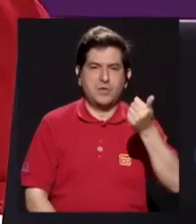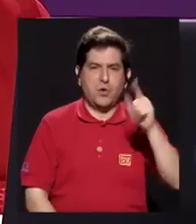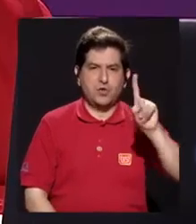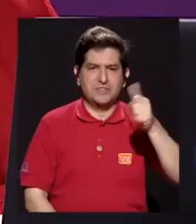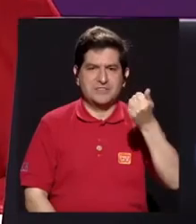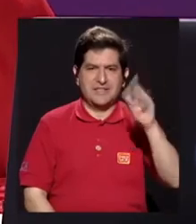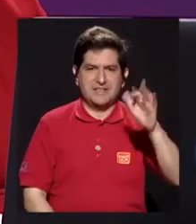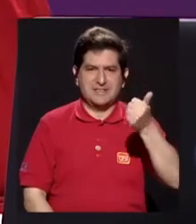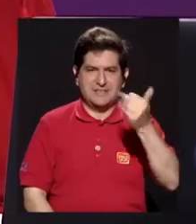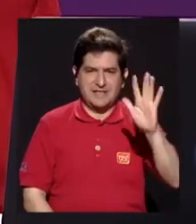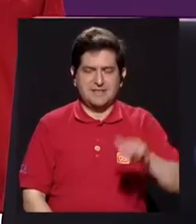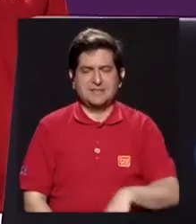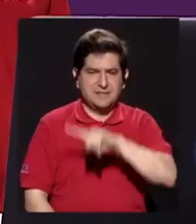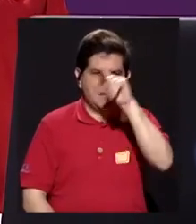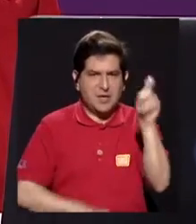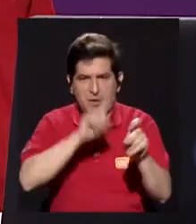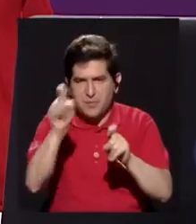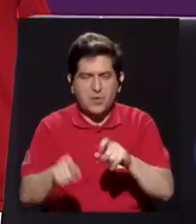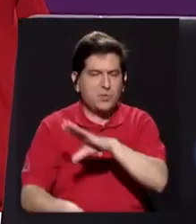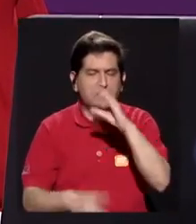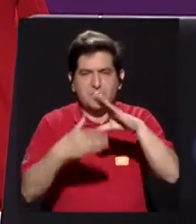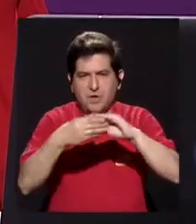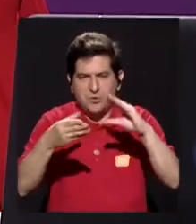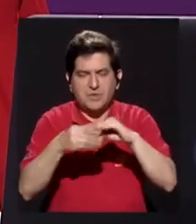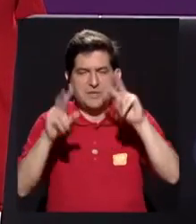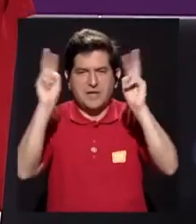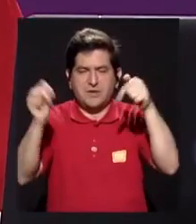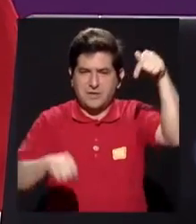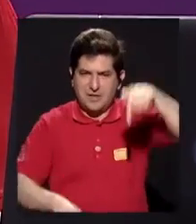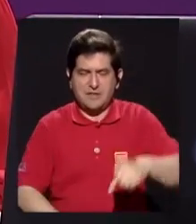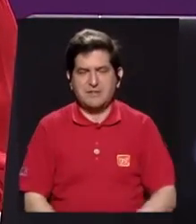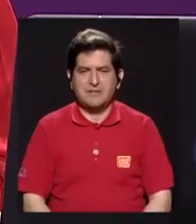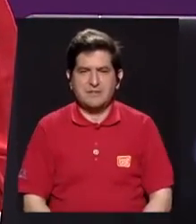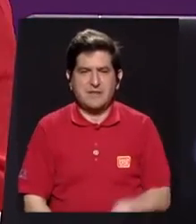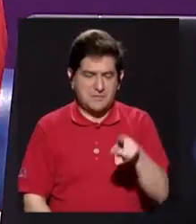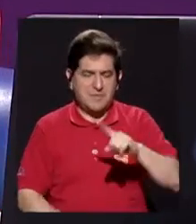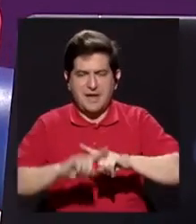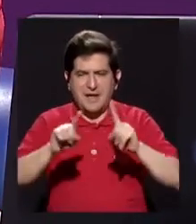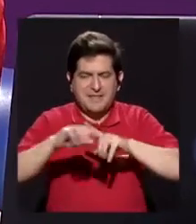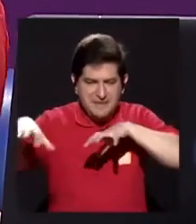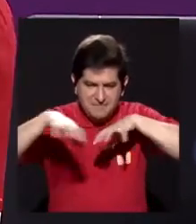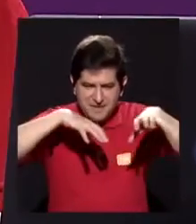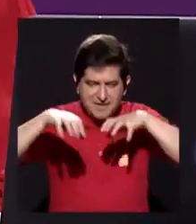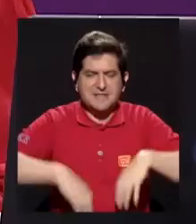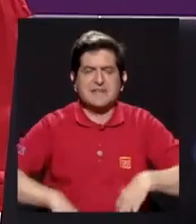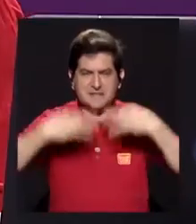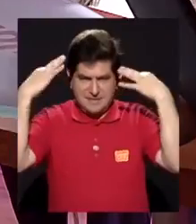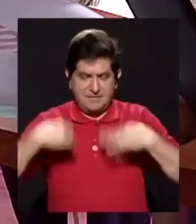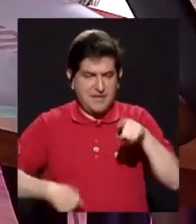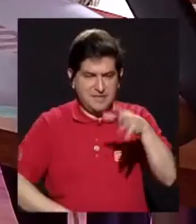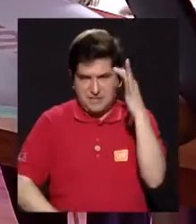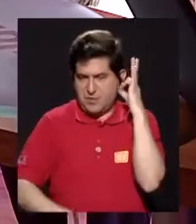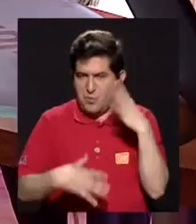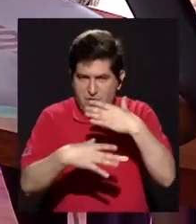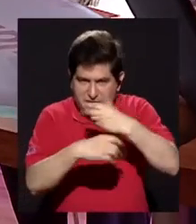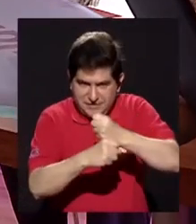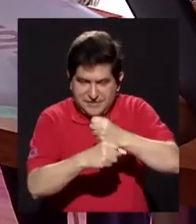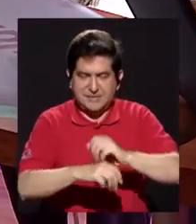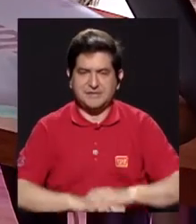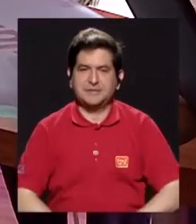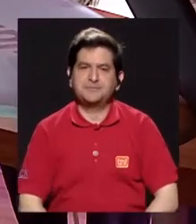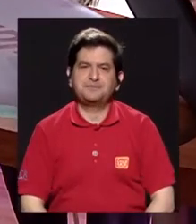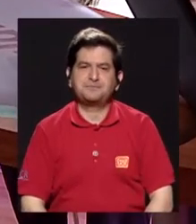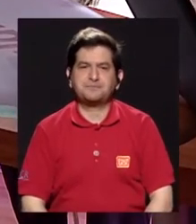25-11-15-15 para sus preguntas o comentarios sobre nuestro tema de hoy, aguas abiertas, senderismo y ultramaratón. Es lo que practican estas mujeres aquí.